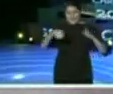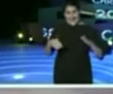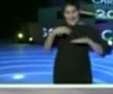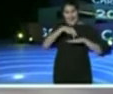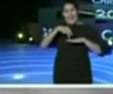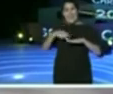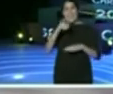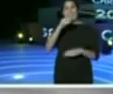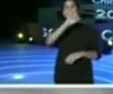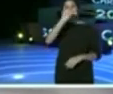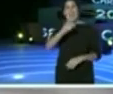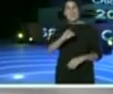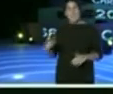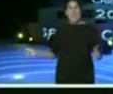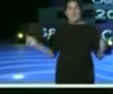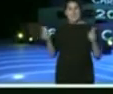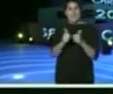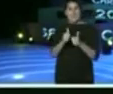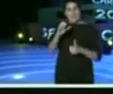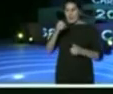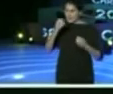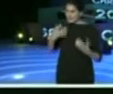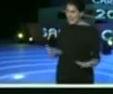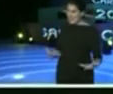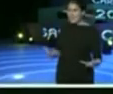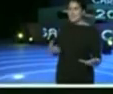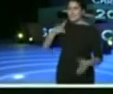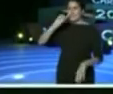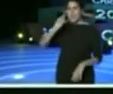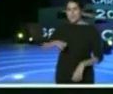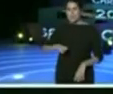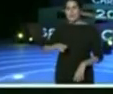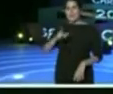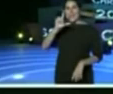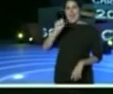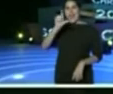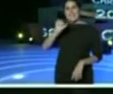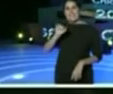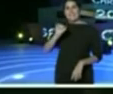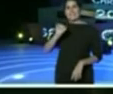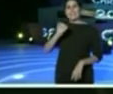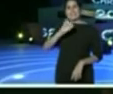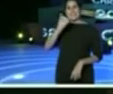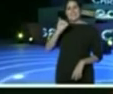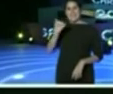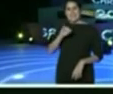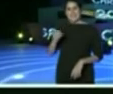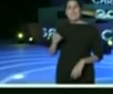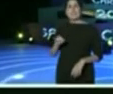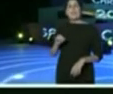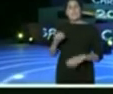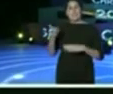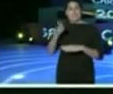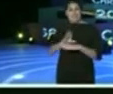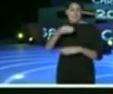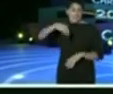Díaz, acompañado de, hombre, de Carlos, el director David Díaz, hijo del presidente de la murga,